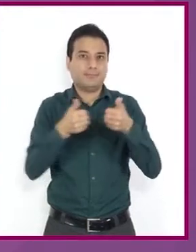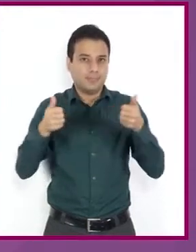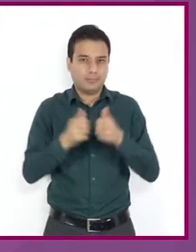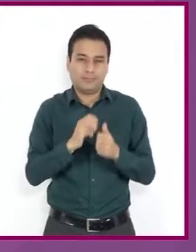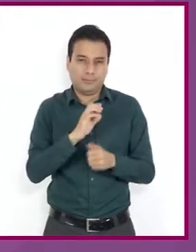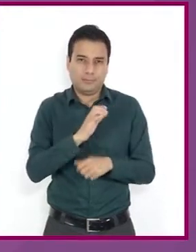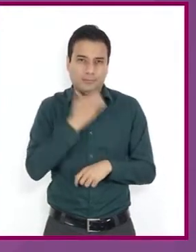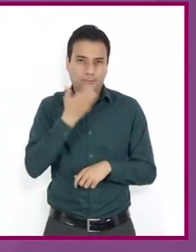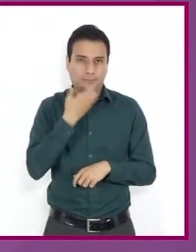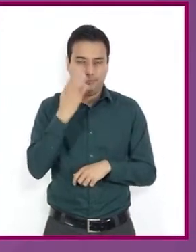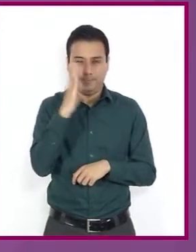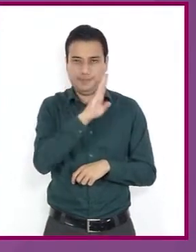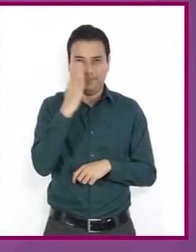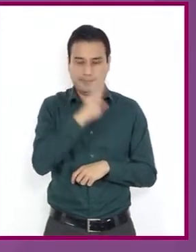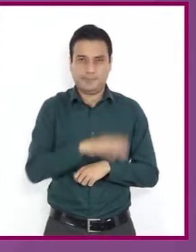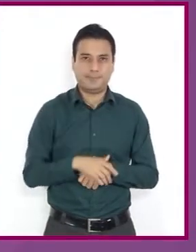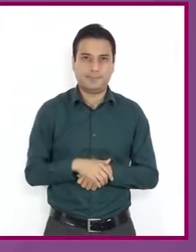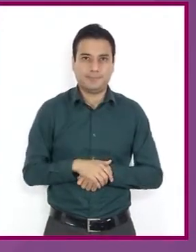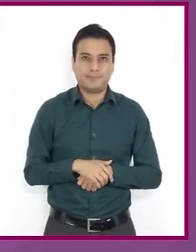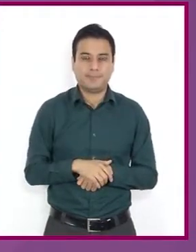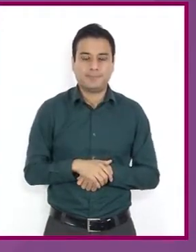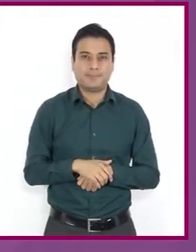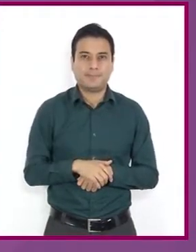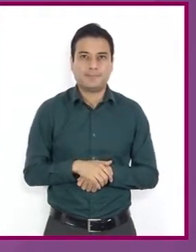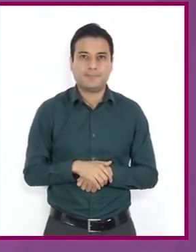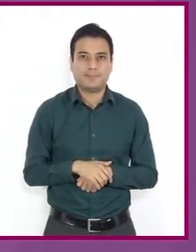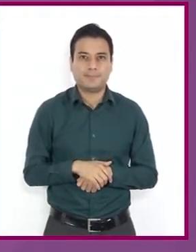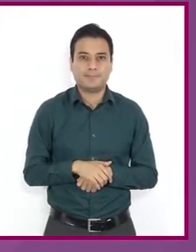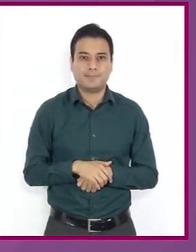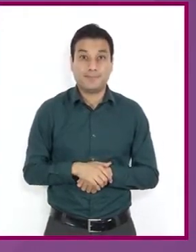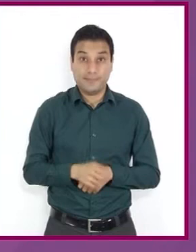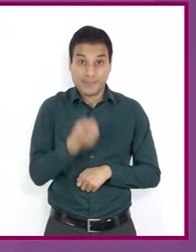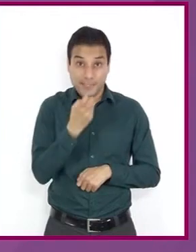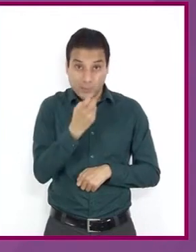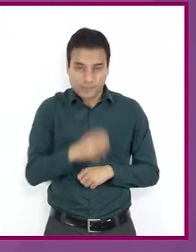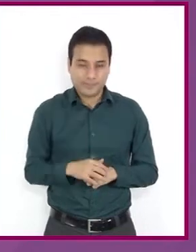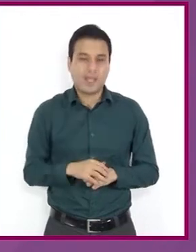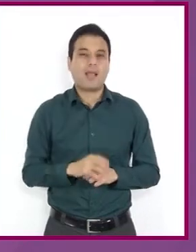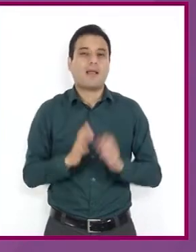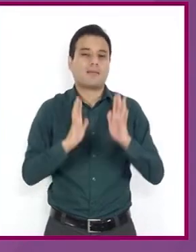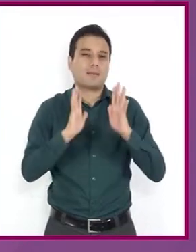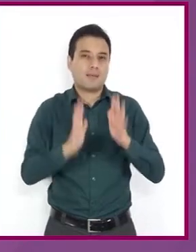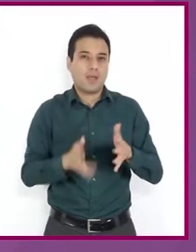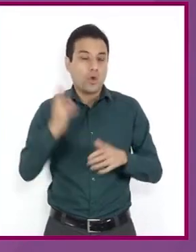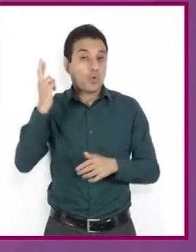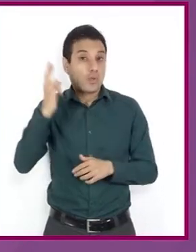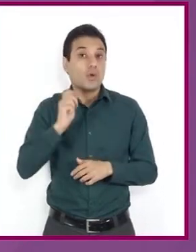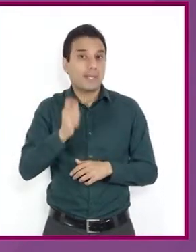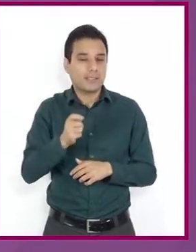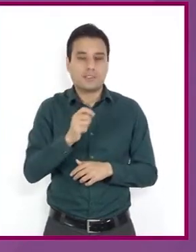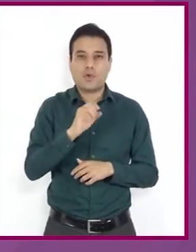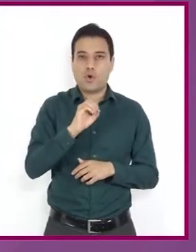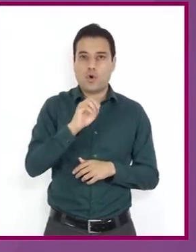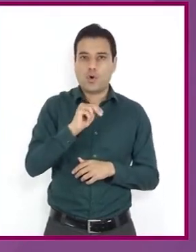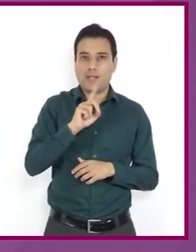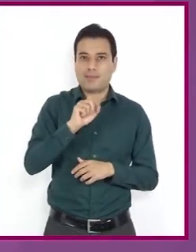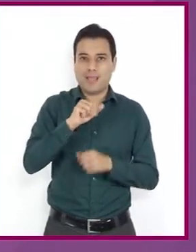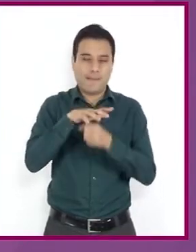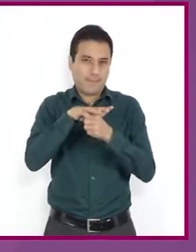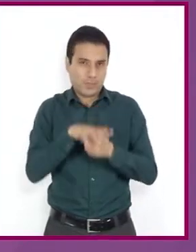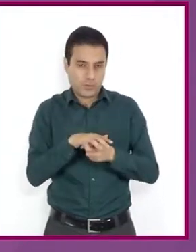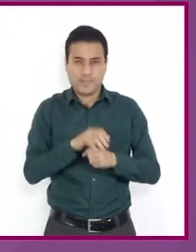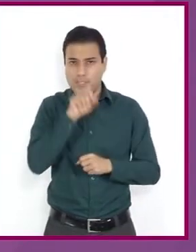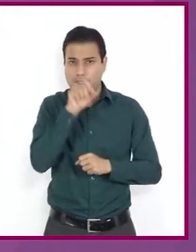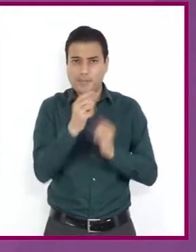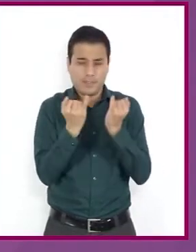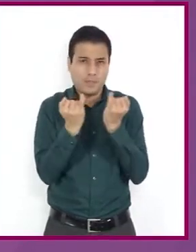la fuente que originó la vibración. Así pues, podemos decir que el sonido es una onda de presión, igual que una onda que